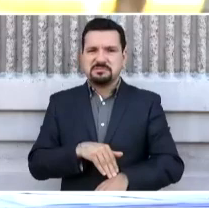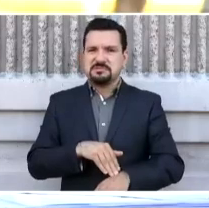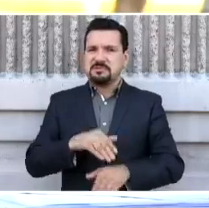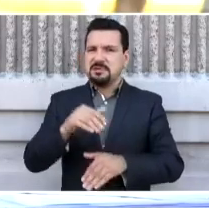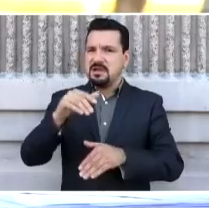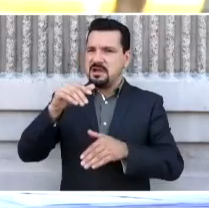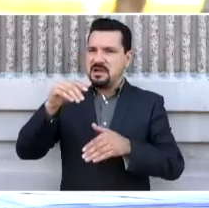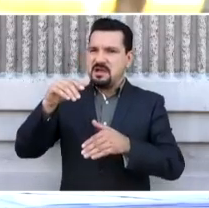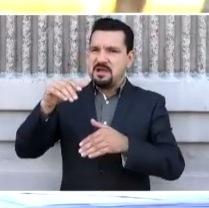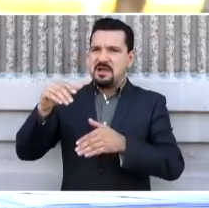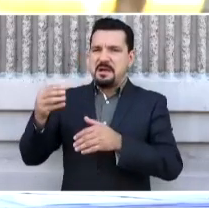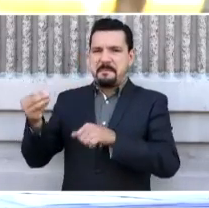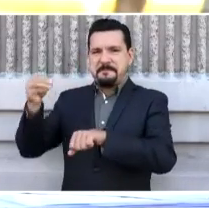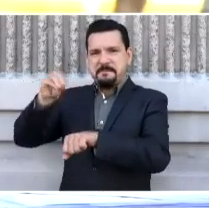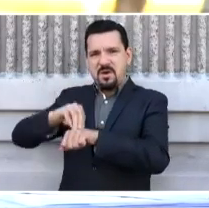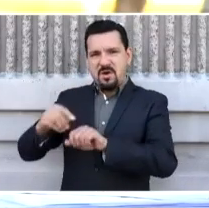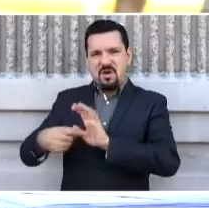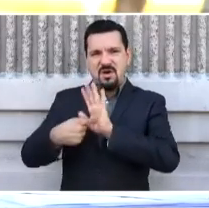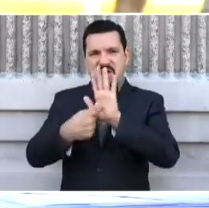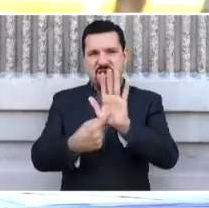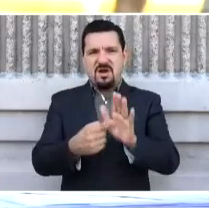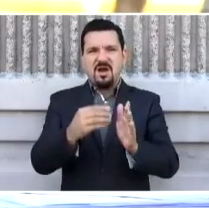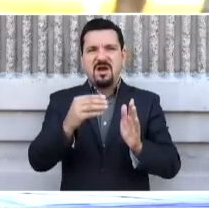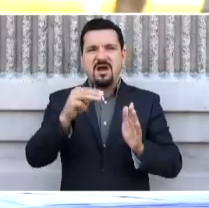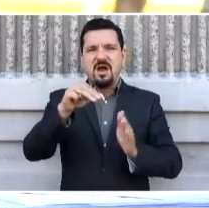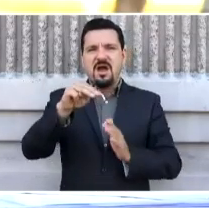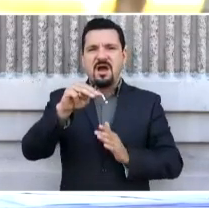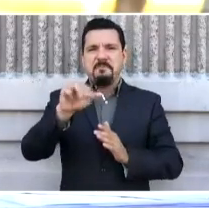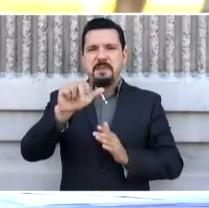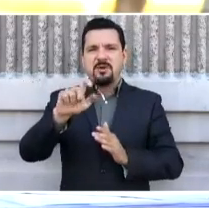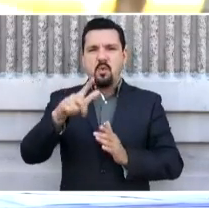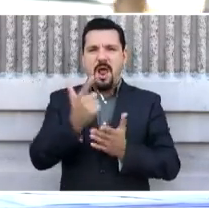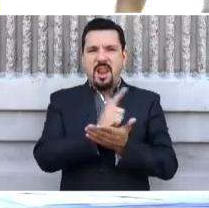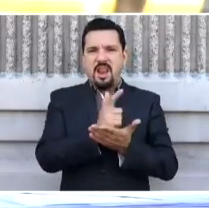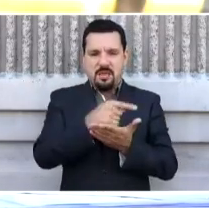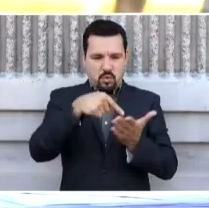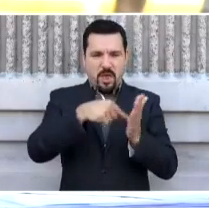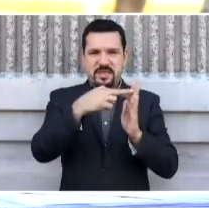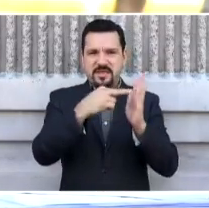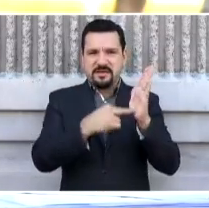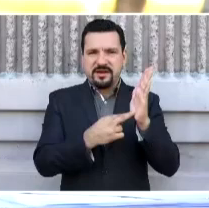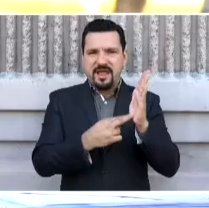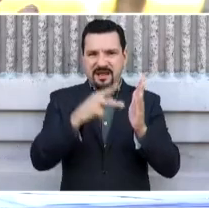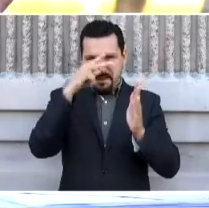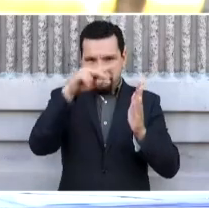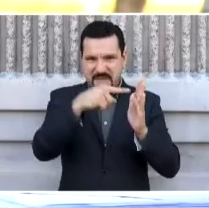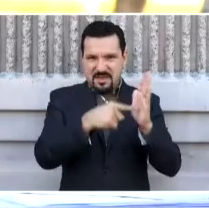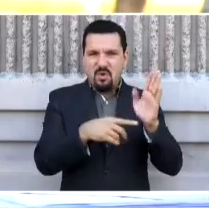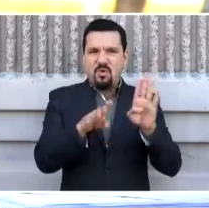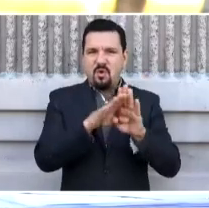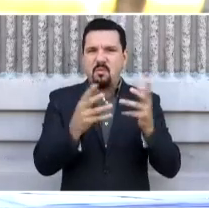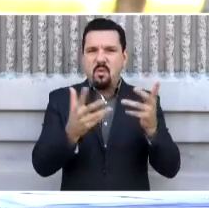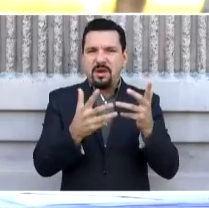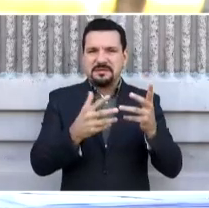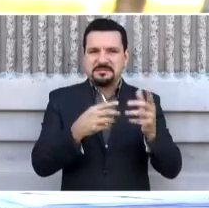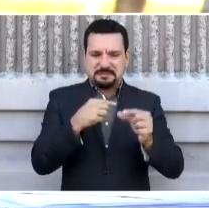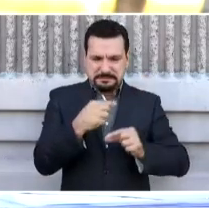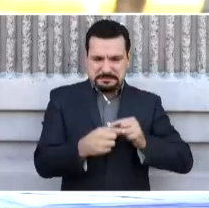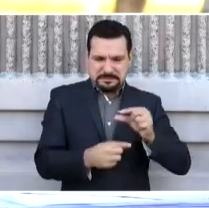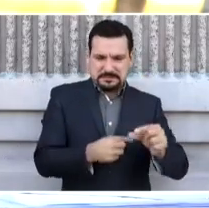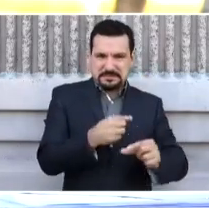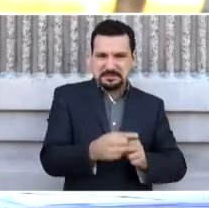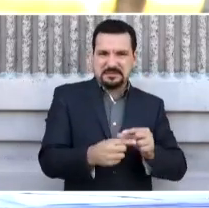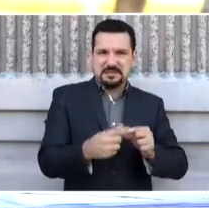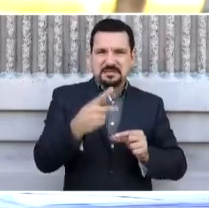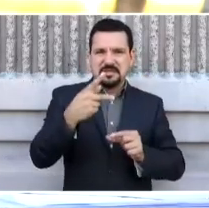publicados en los manuales de vigilancia epidemiológica y vigilancia por laboratorio de este país. No vamos a inventar